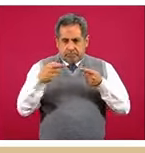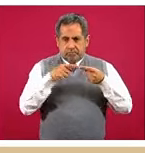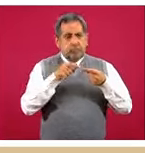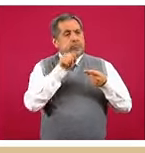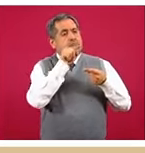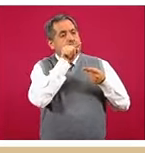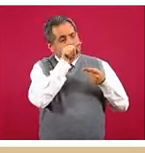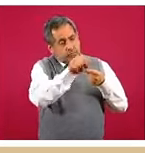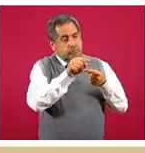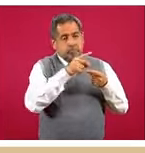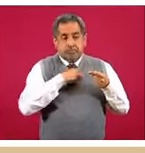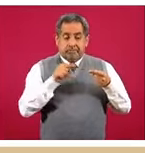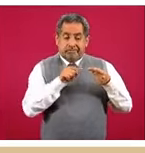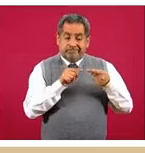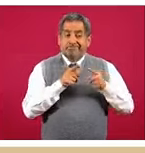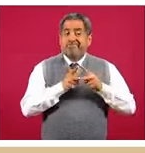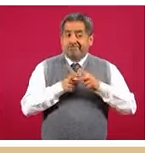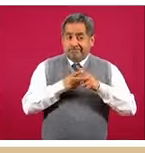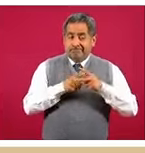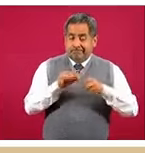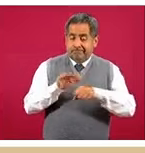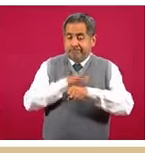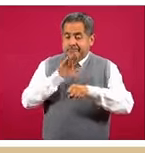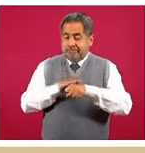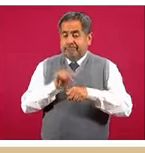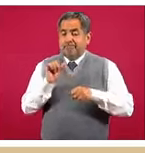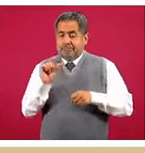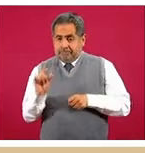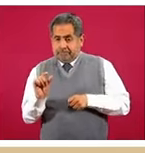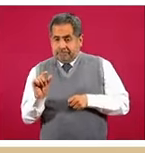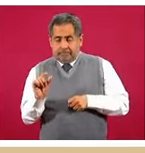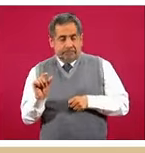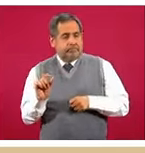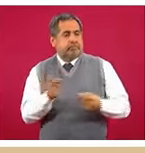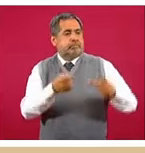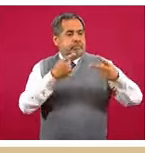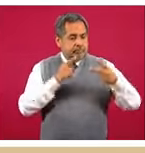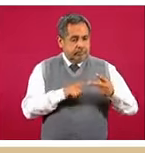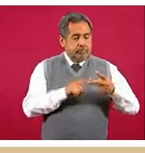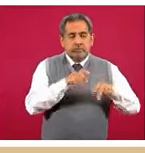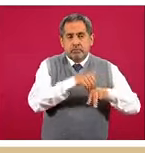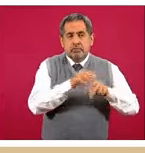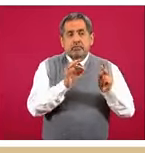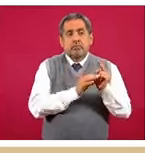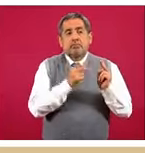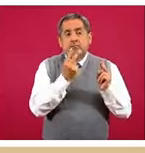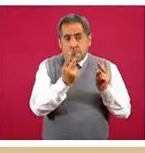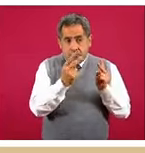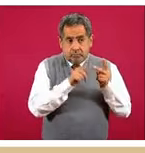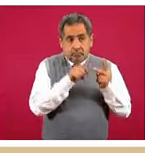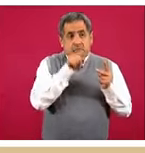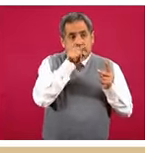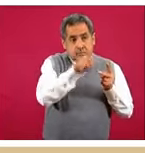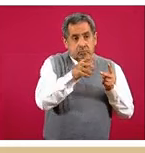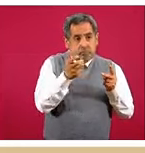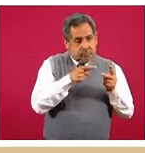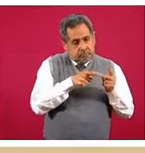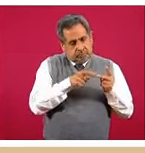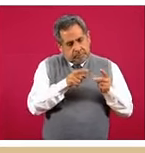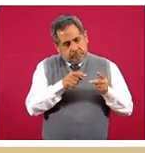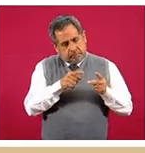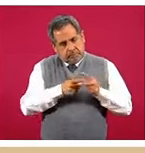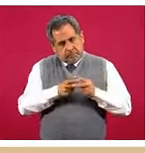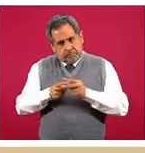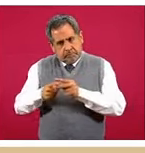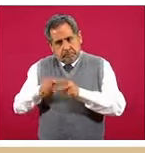tal número que cae en este rango y tiene esta ponderación, este cardinal, 1, 2, 3 o